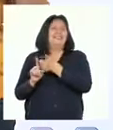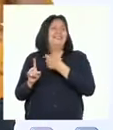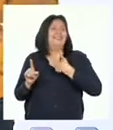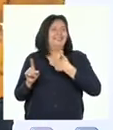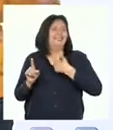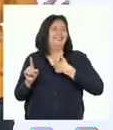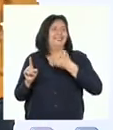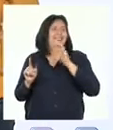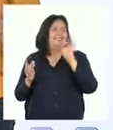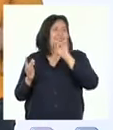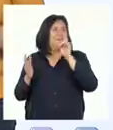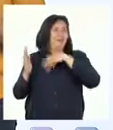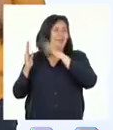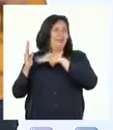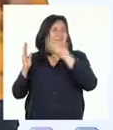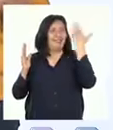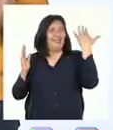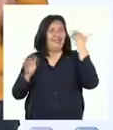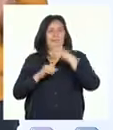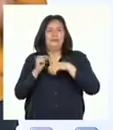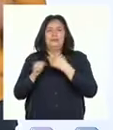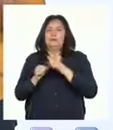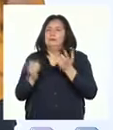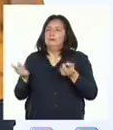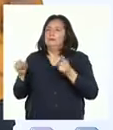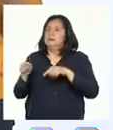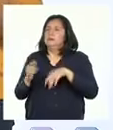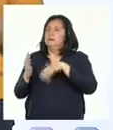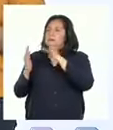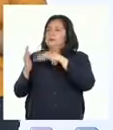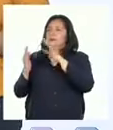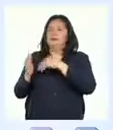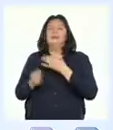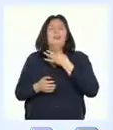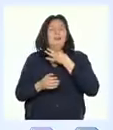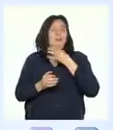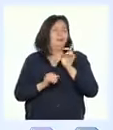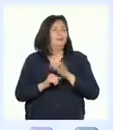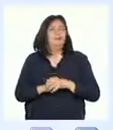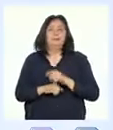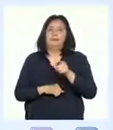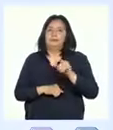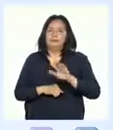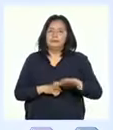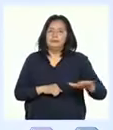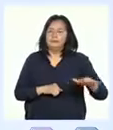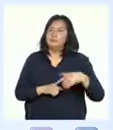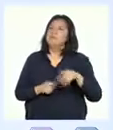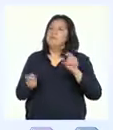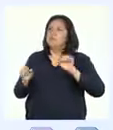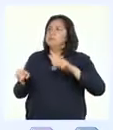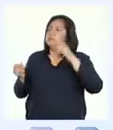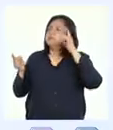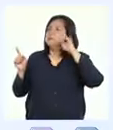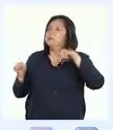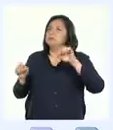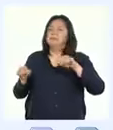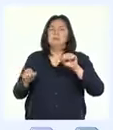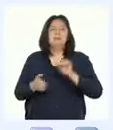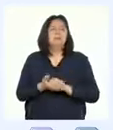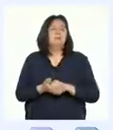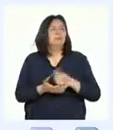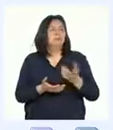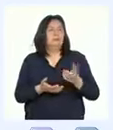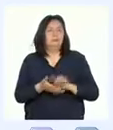usado años atrás, cuando lo pintó con el abuelo. Los chicos estuvieron de acuerdo. De